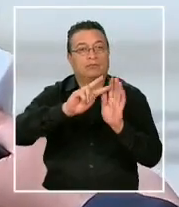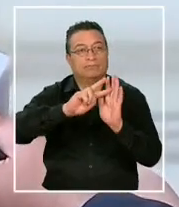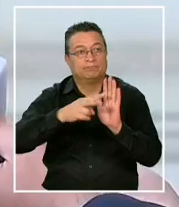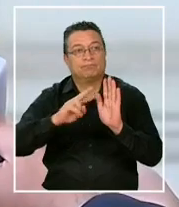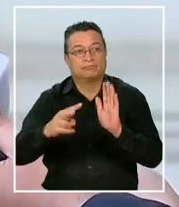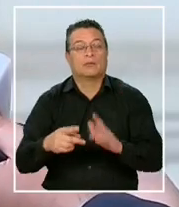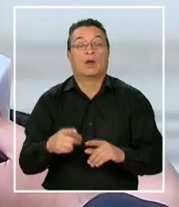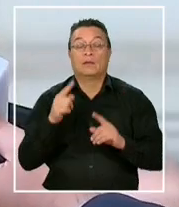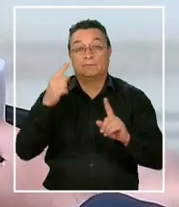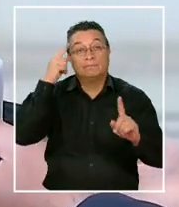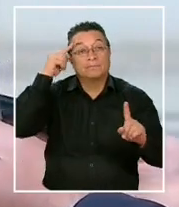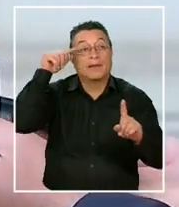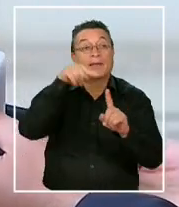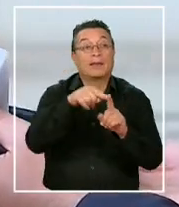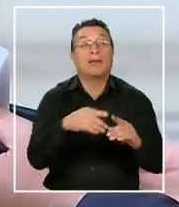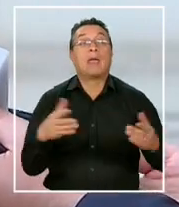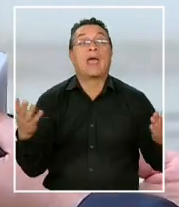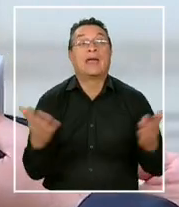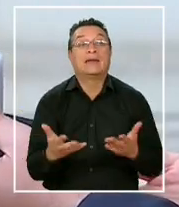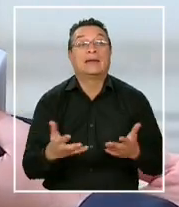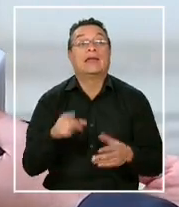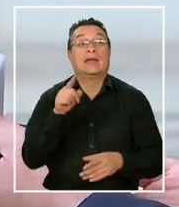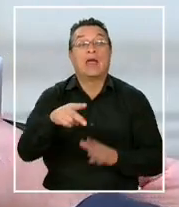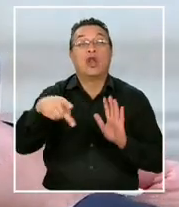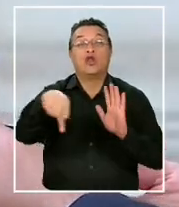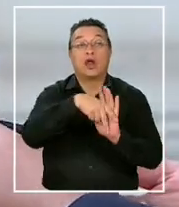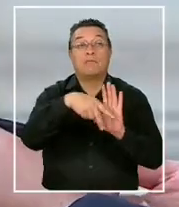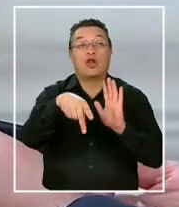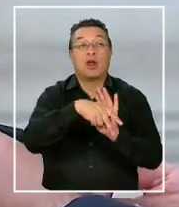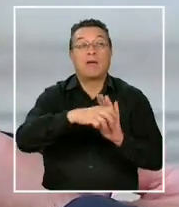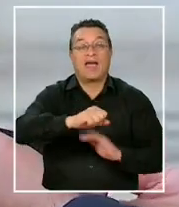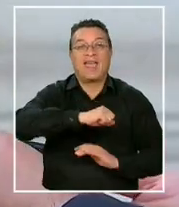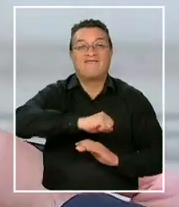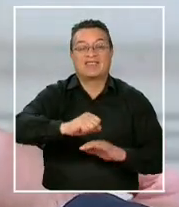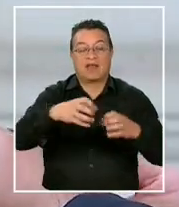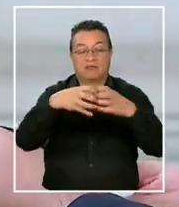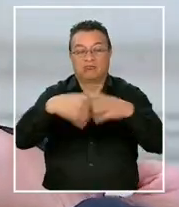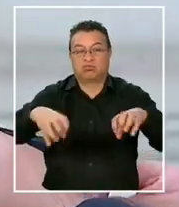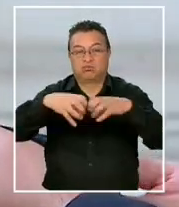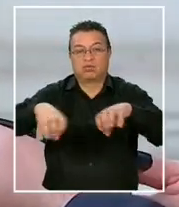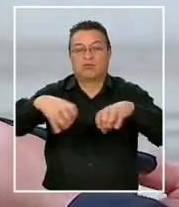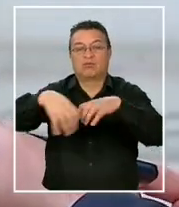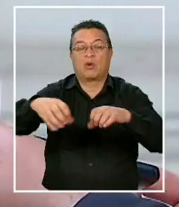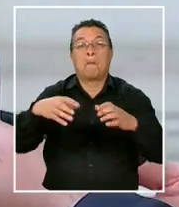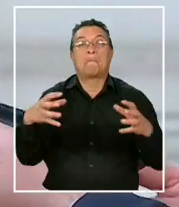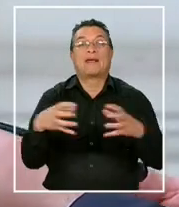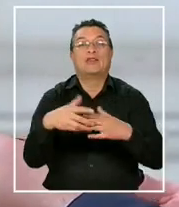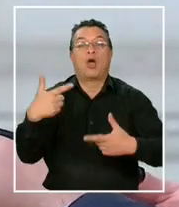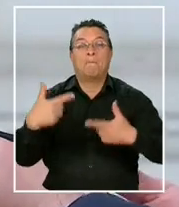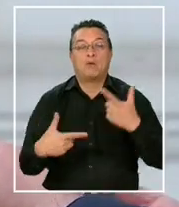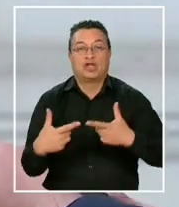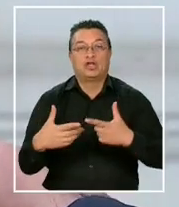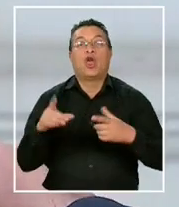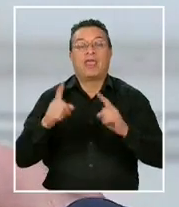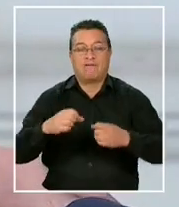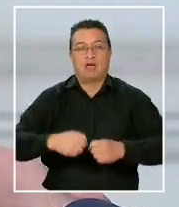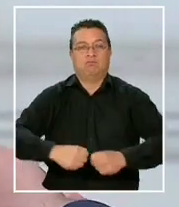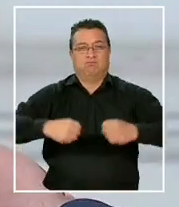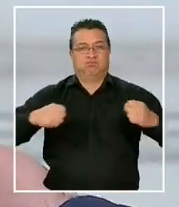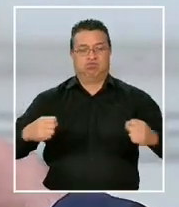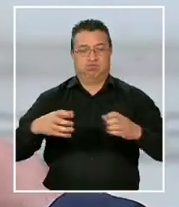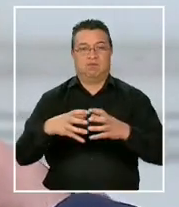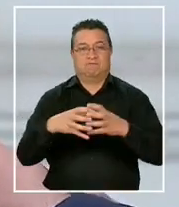idea justamente de esas normas son evitar la fragmentación de los partidos políticos, tener partidos políticos que sean